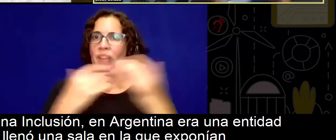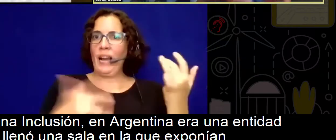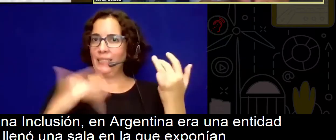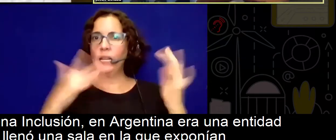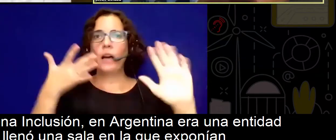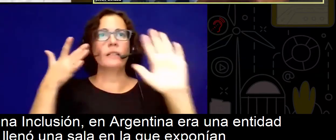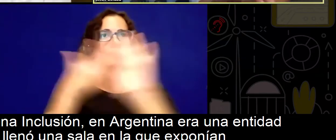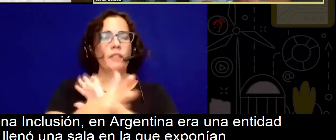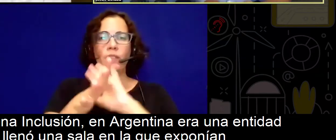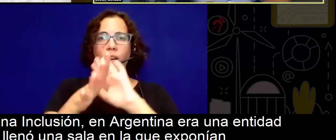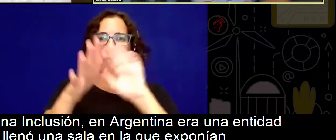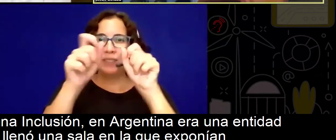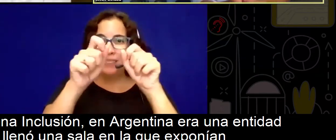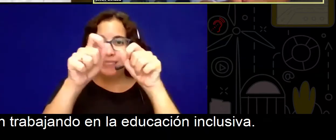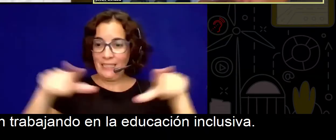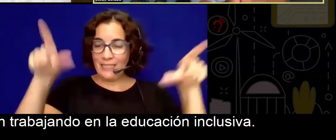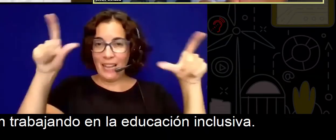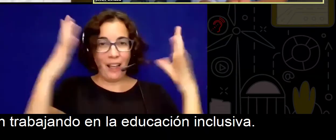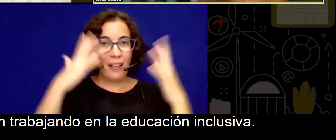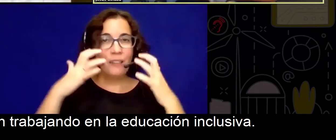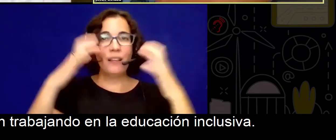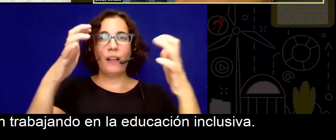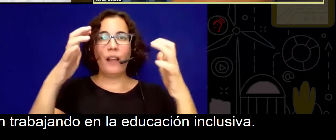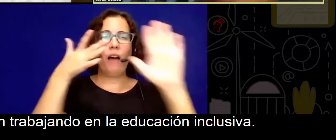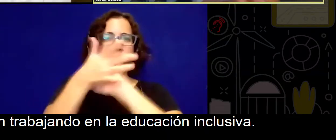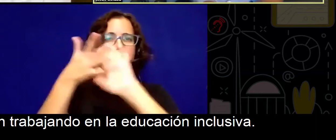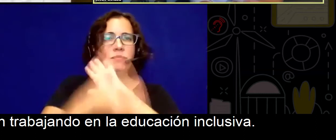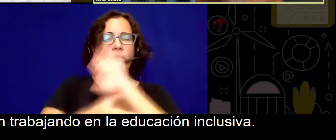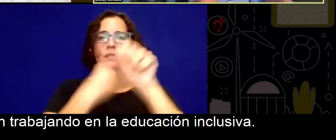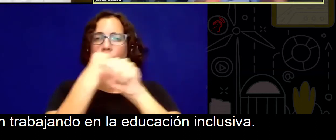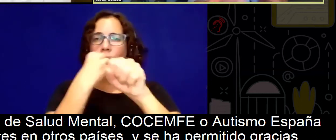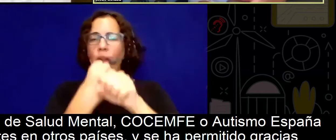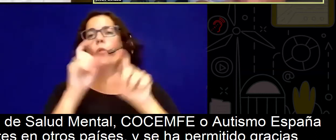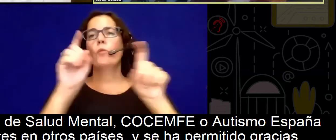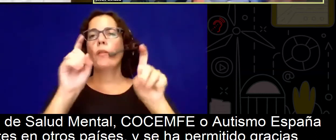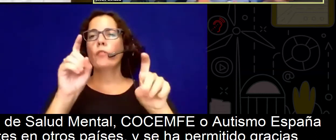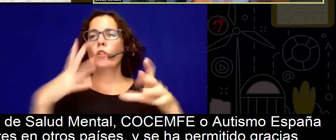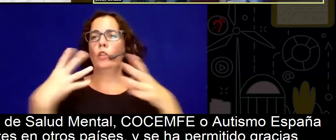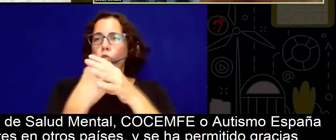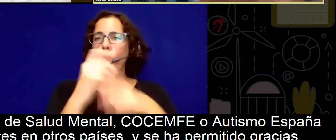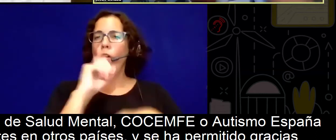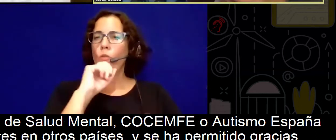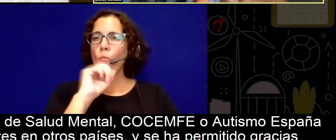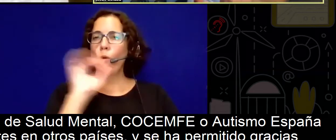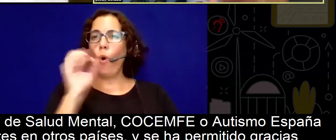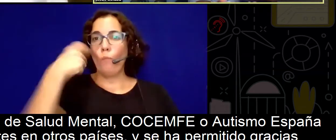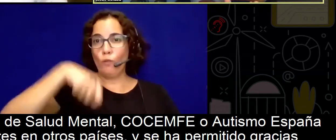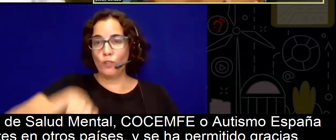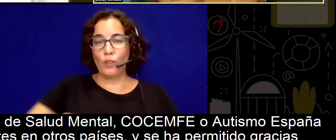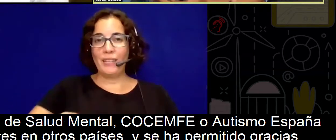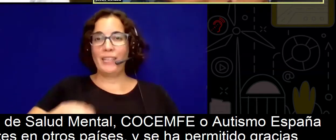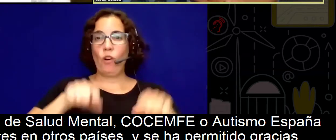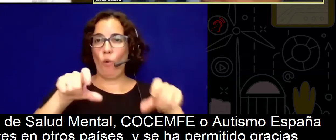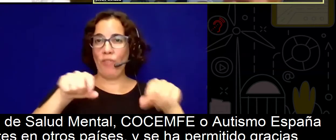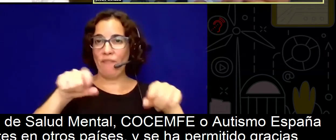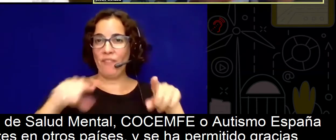absolutamente una sala en la que exponían cómo están trabajando en el ámbito de la educación inclusiva, o ver también a profesionales de COCENFE, de salud mental o de